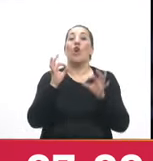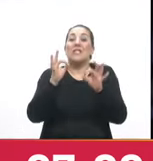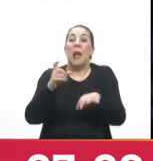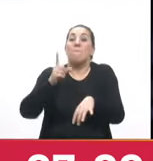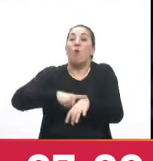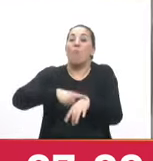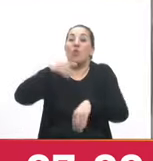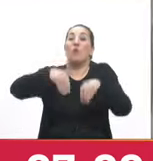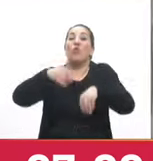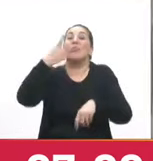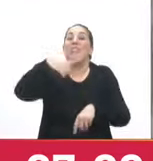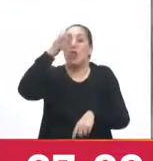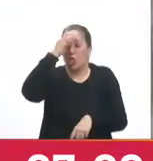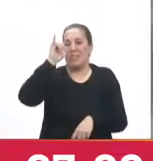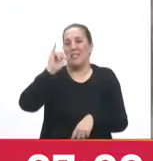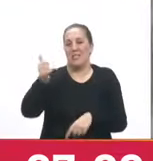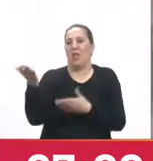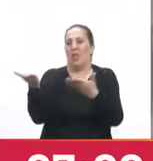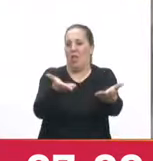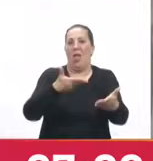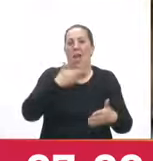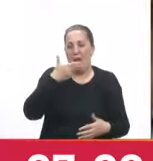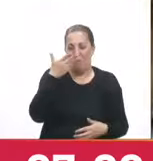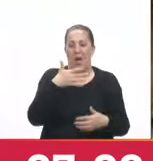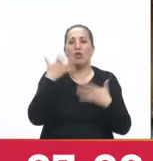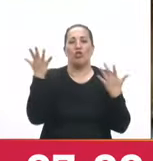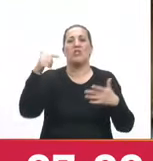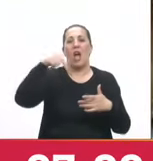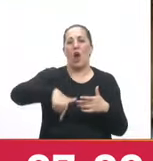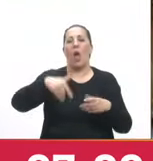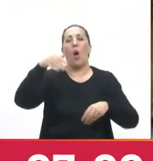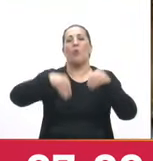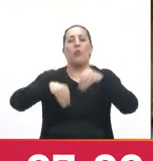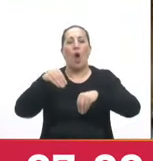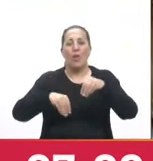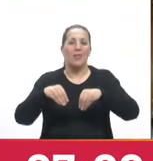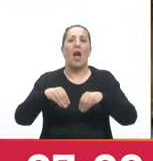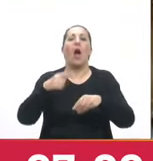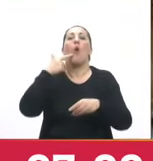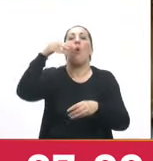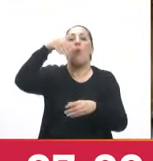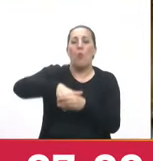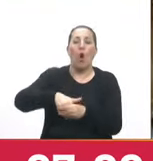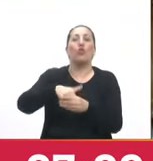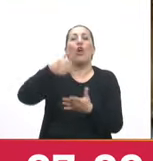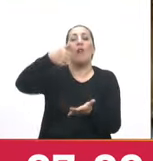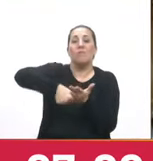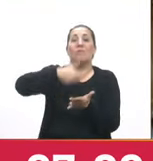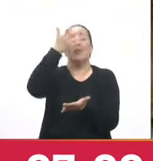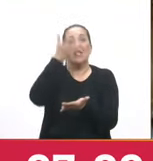palabra senadora Entonces se pone a consideración y se vota por los medios